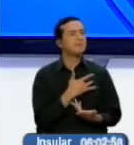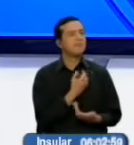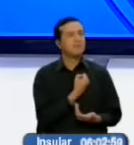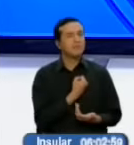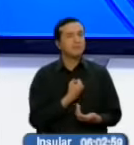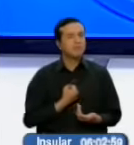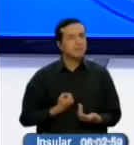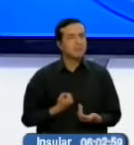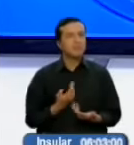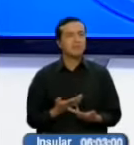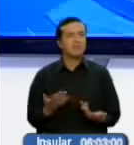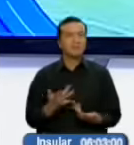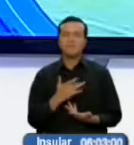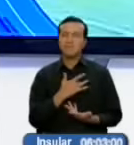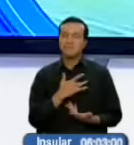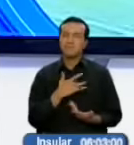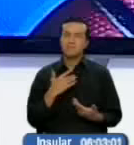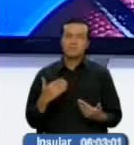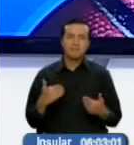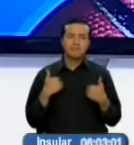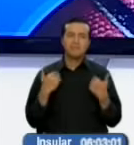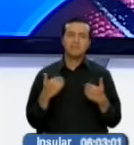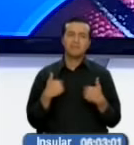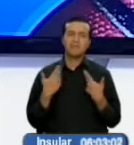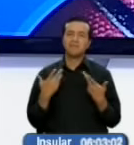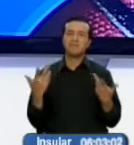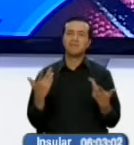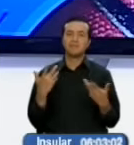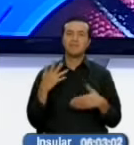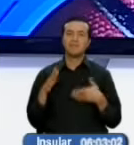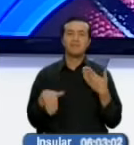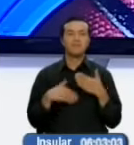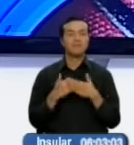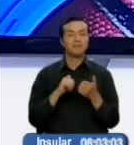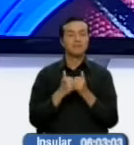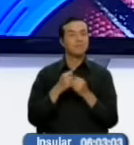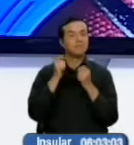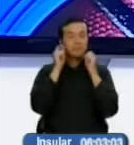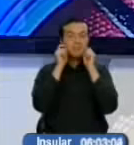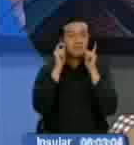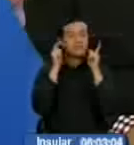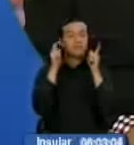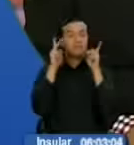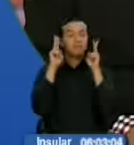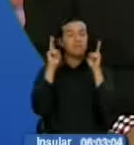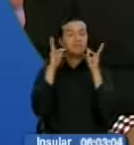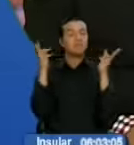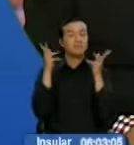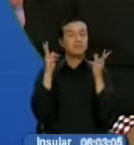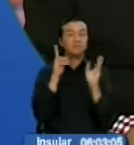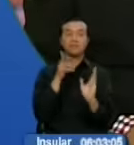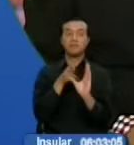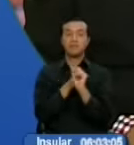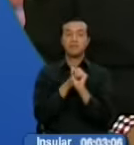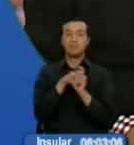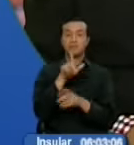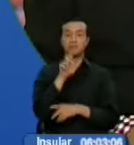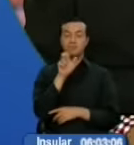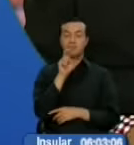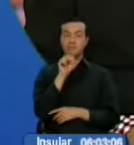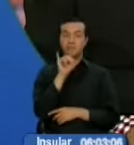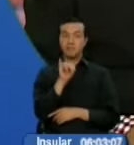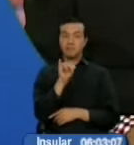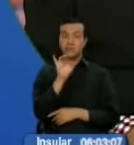sacrificio, esas ganas, esa motivación que tienen nuestros deportistas. Estaremos muy atentos, sobre todo, a la participación de Lenín Preciado,